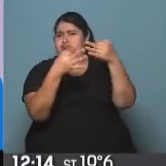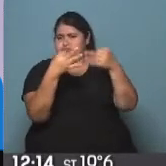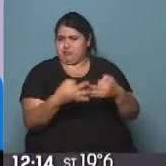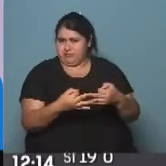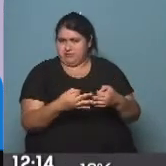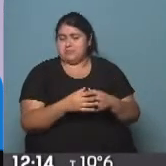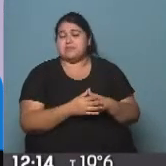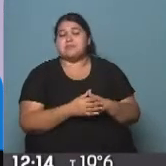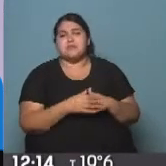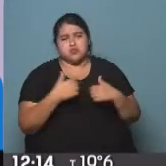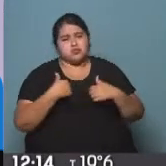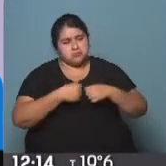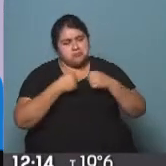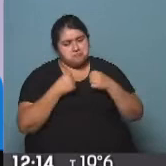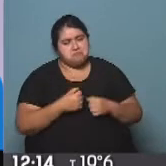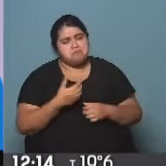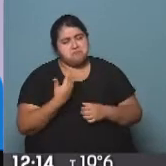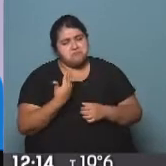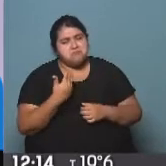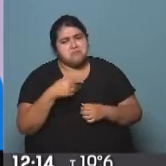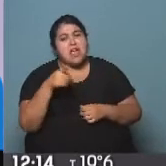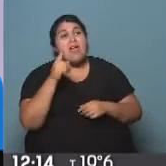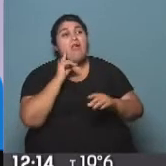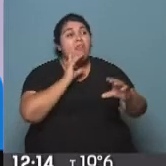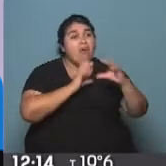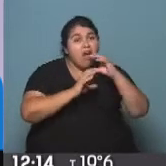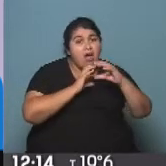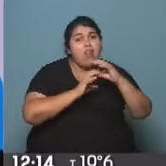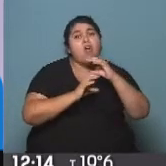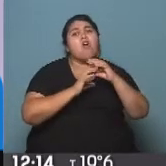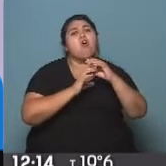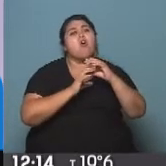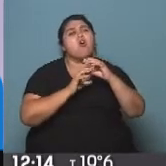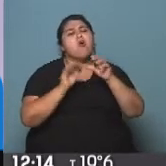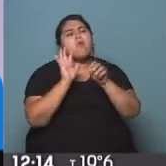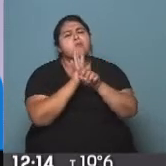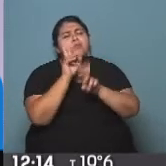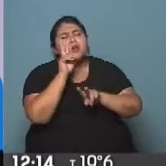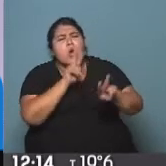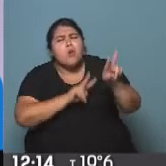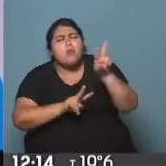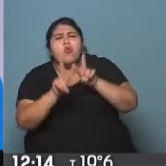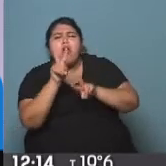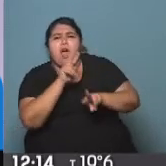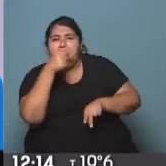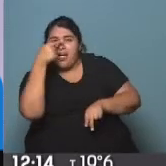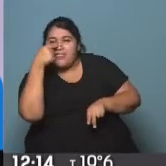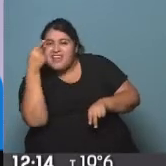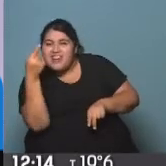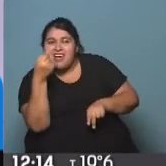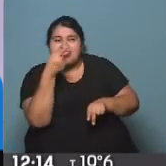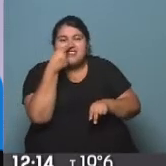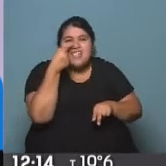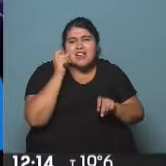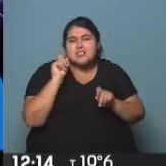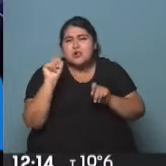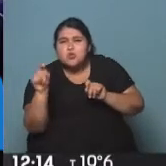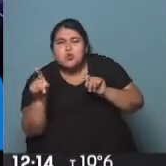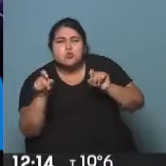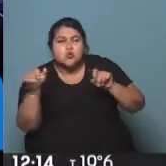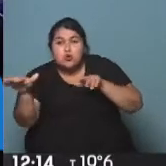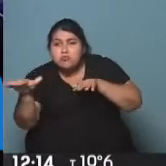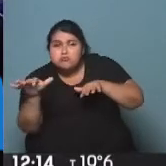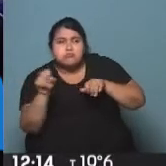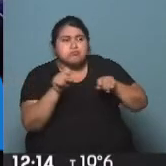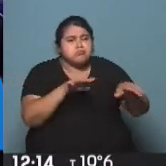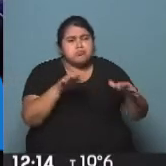Estoy convencido de que en el diálogo, en la búsqueda de intereses compartidos, encontraremos el camino para